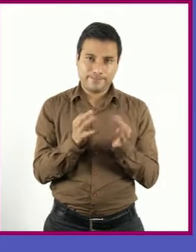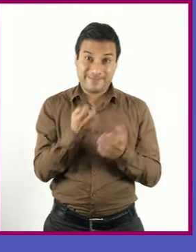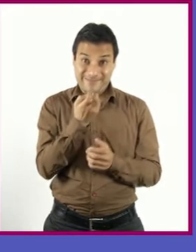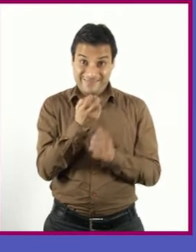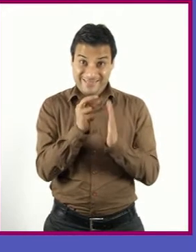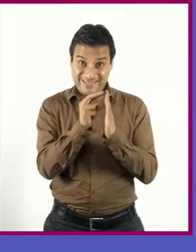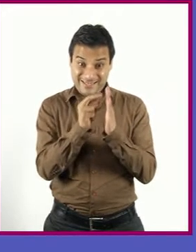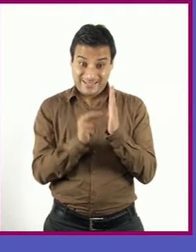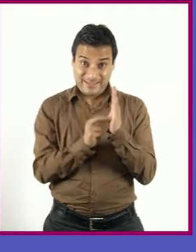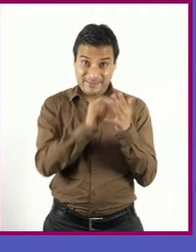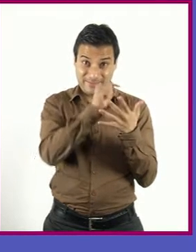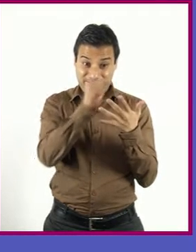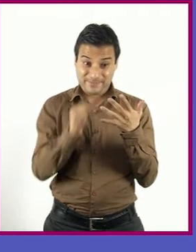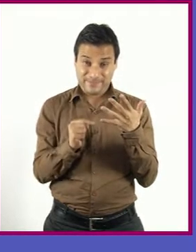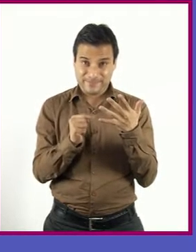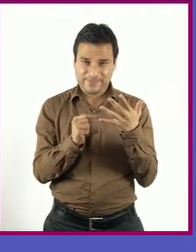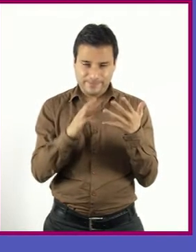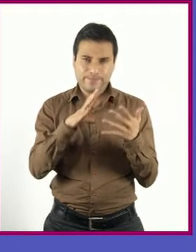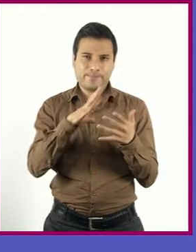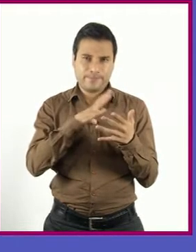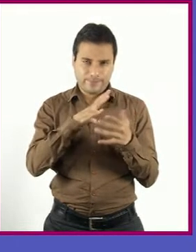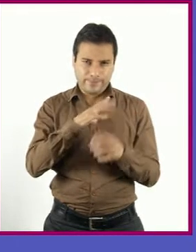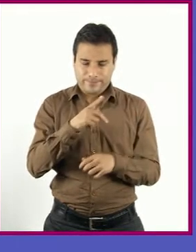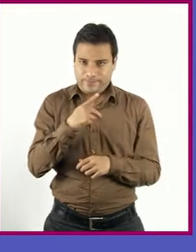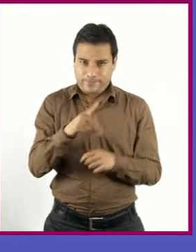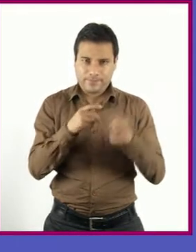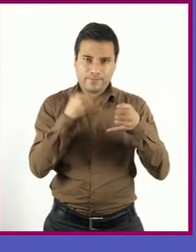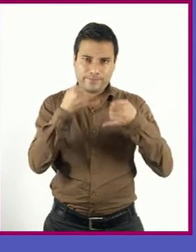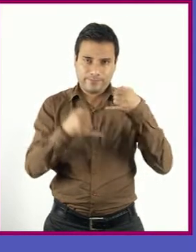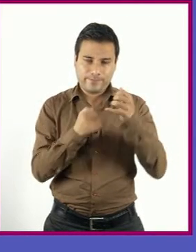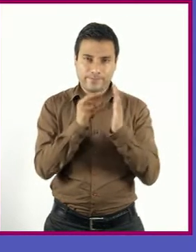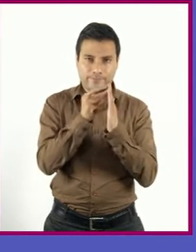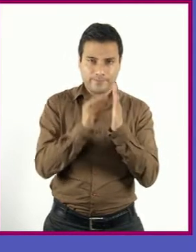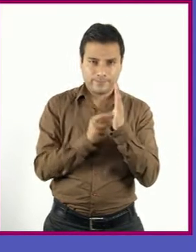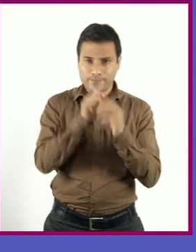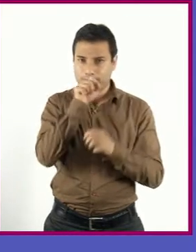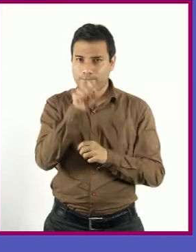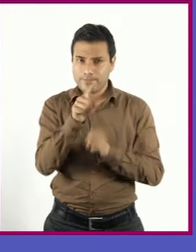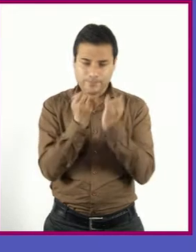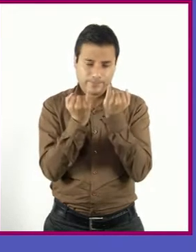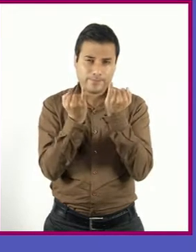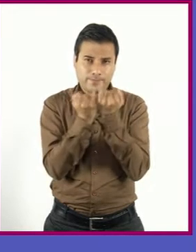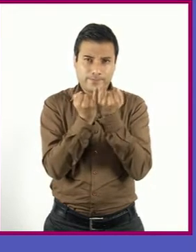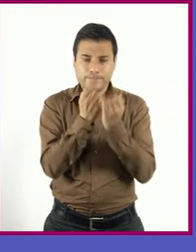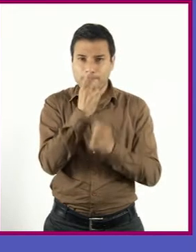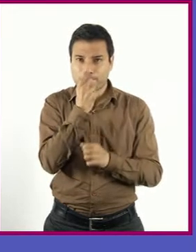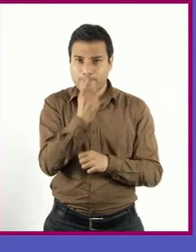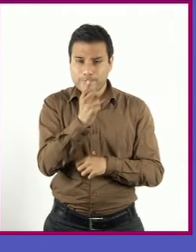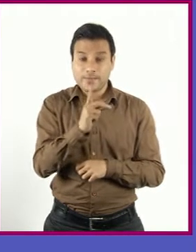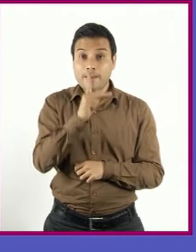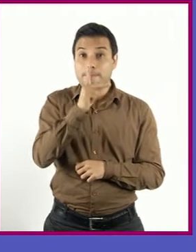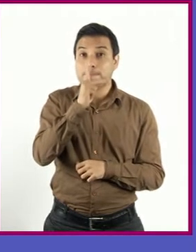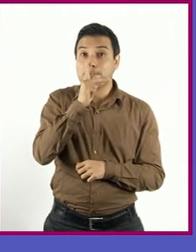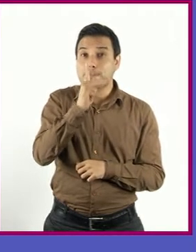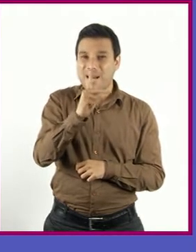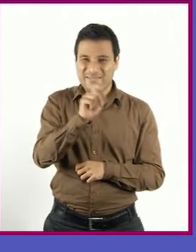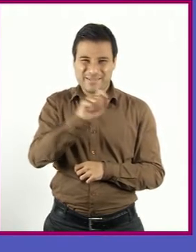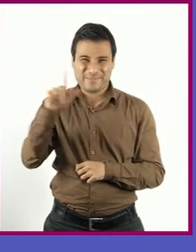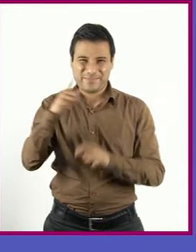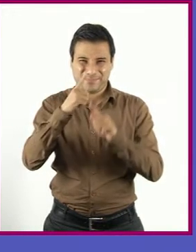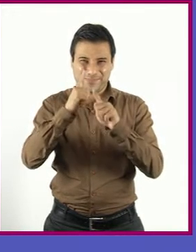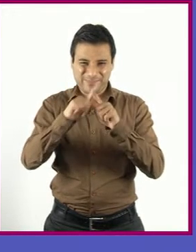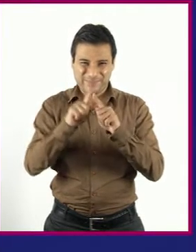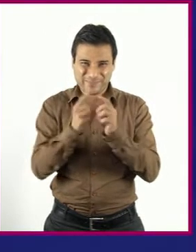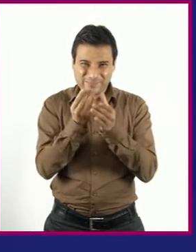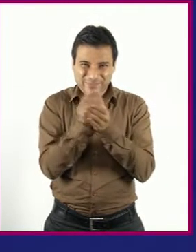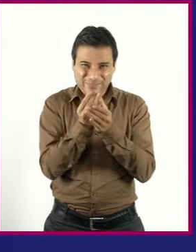normas no solo contemplan las reglas del juego, también especifican el significado del vocabulario que se utiliza